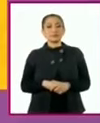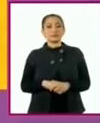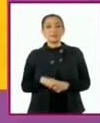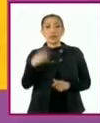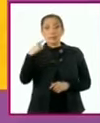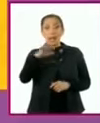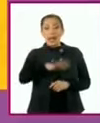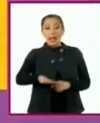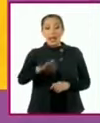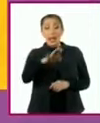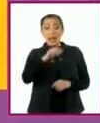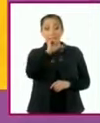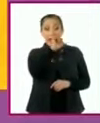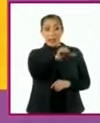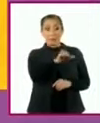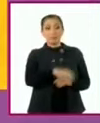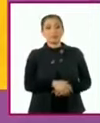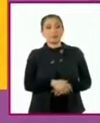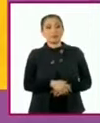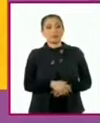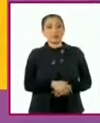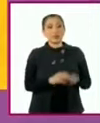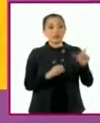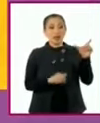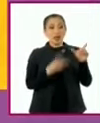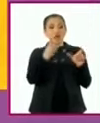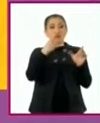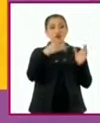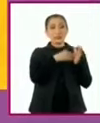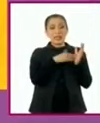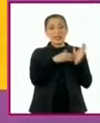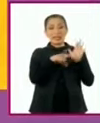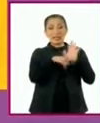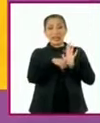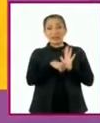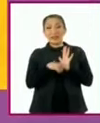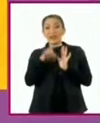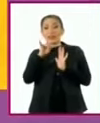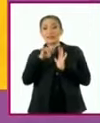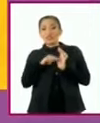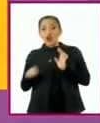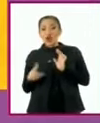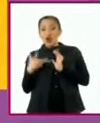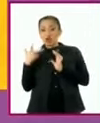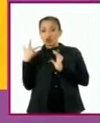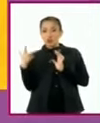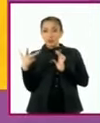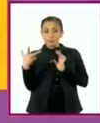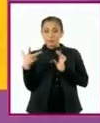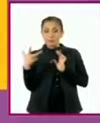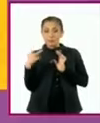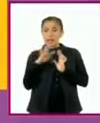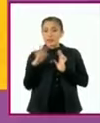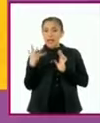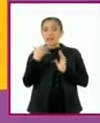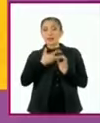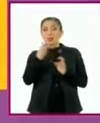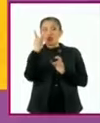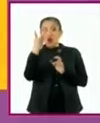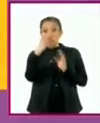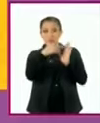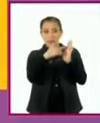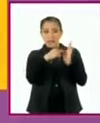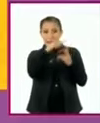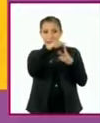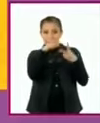Para la condición del inciso A, el dividendo es 2000 negativo y el divisor es 8. Ya cumplimos con las dos